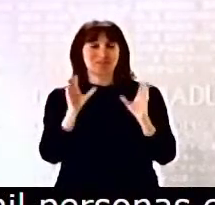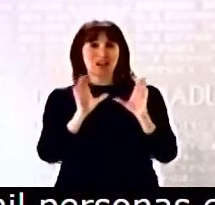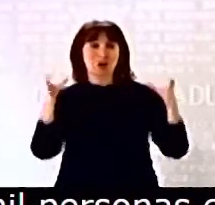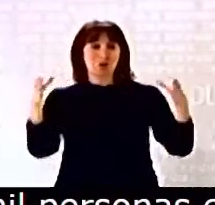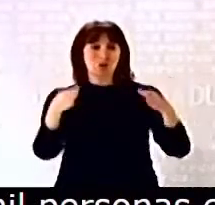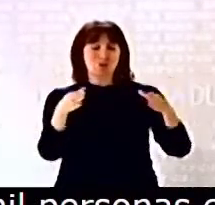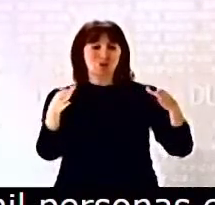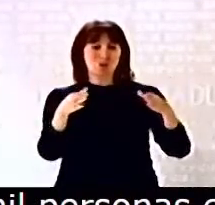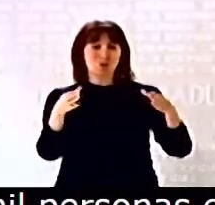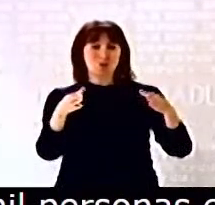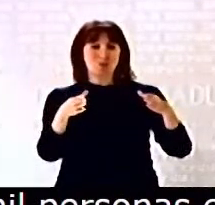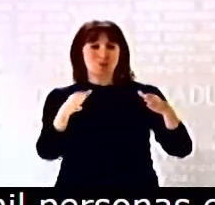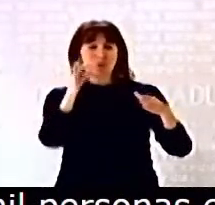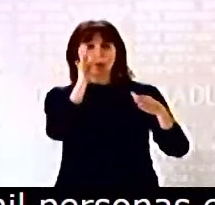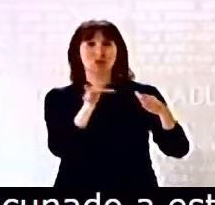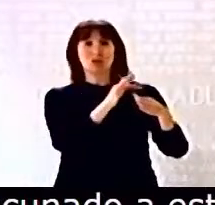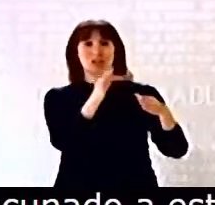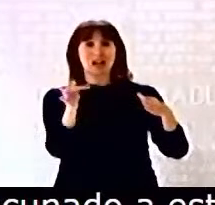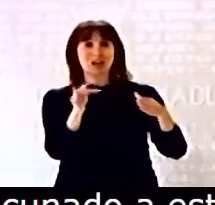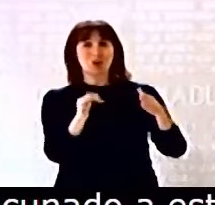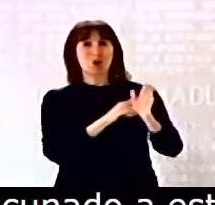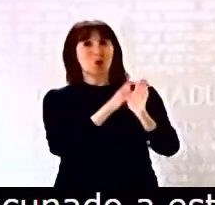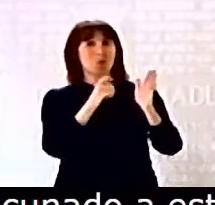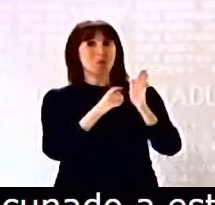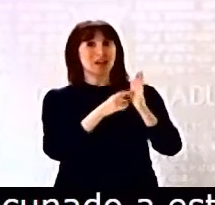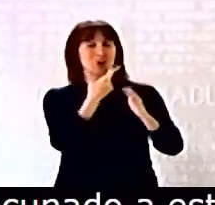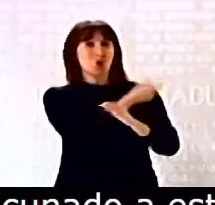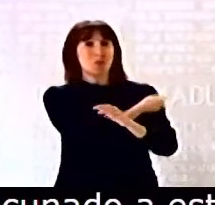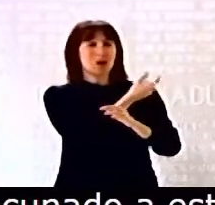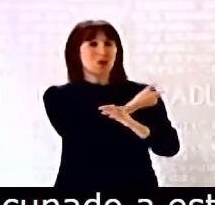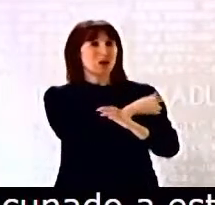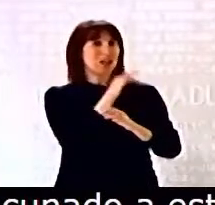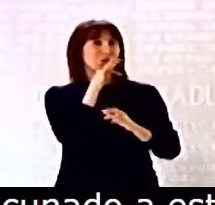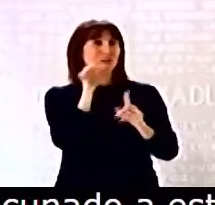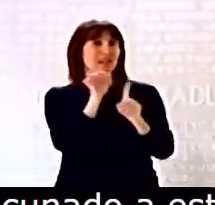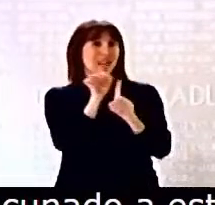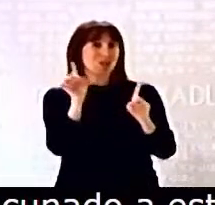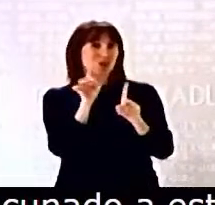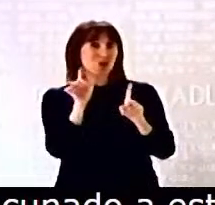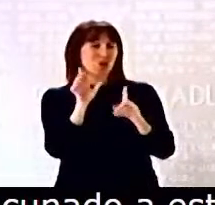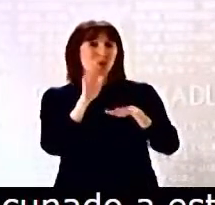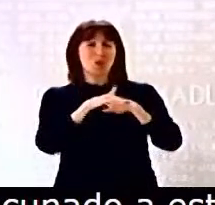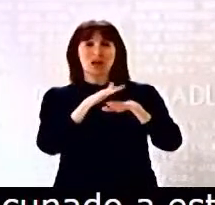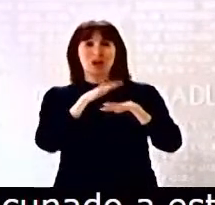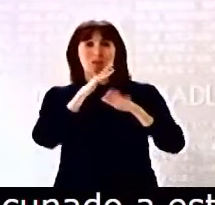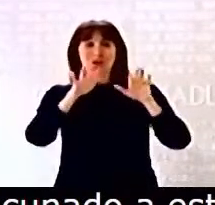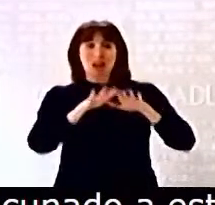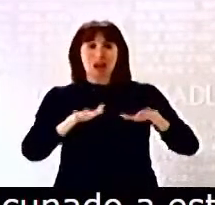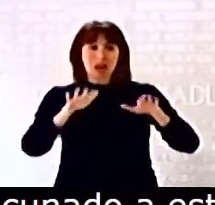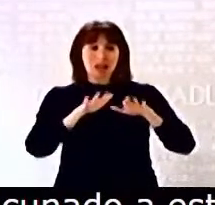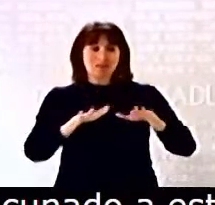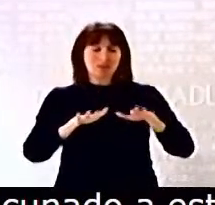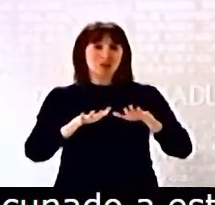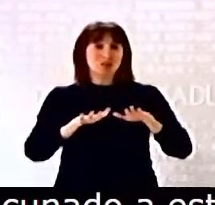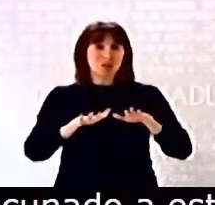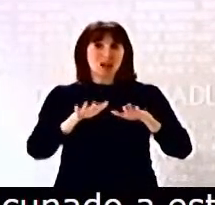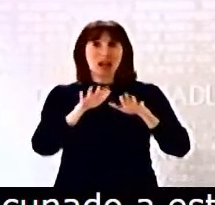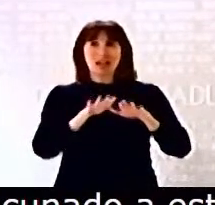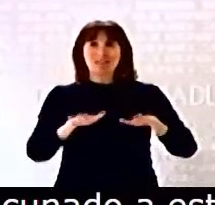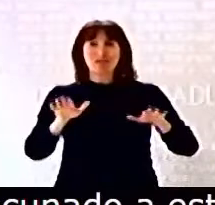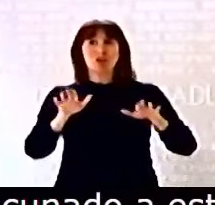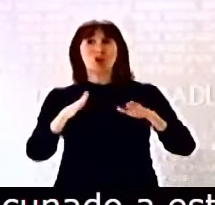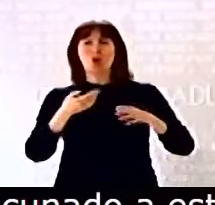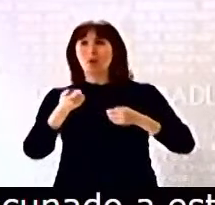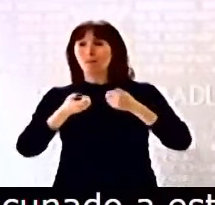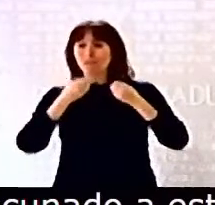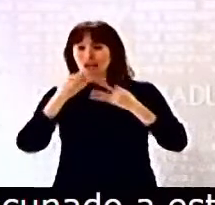diana que establecía el SES cuando empezó la vacunación, el 27 de diciembre? ¿Va lento? ¿Va al ritmo estimado?